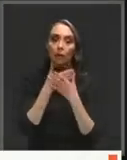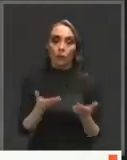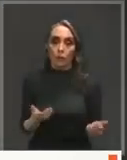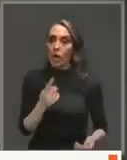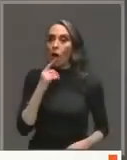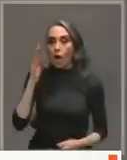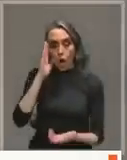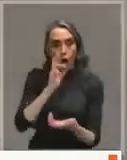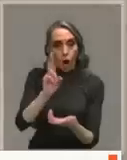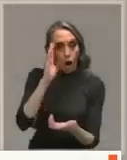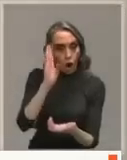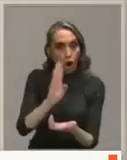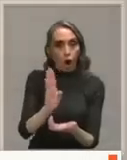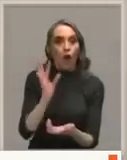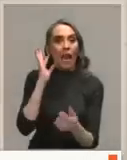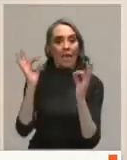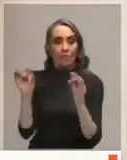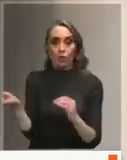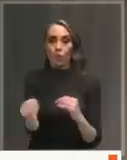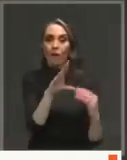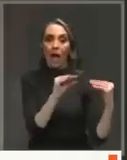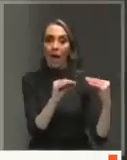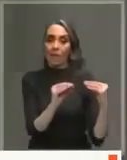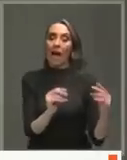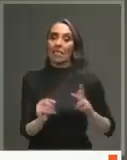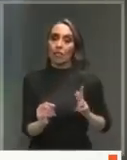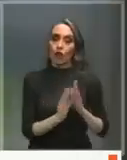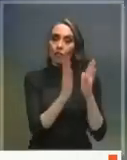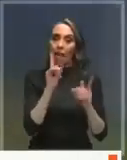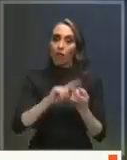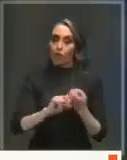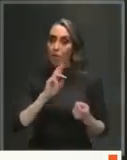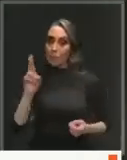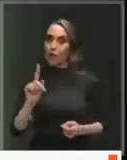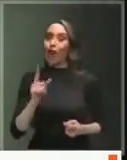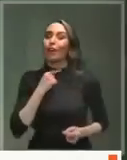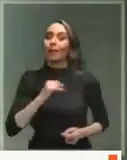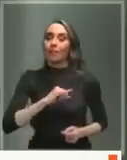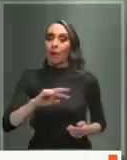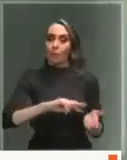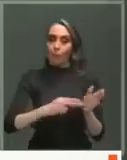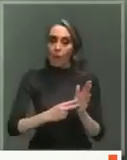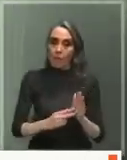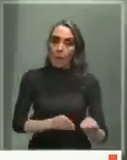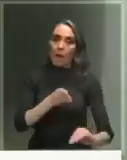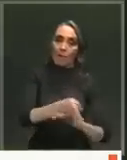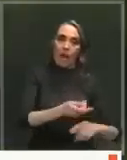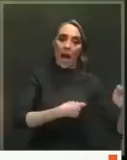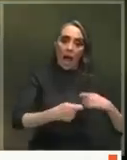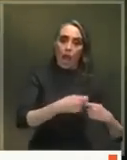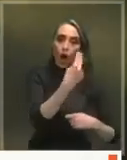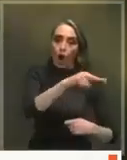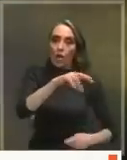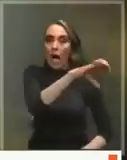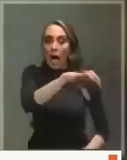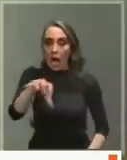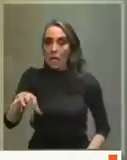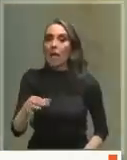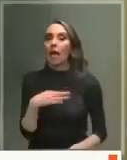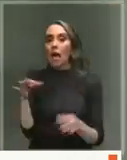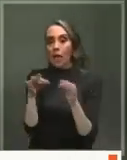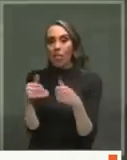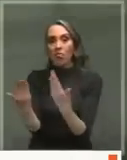Hola, buenas tardes, doña. Hable con don Santos. No queremos seguir teniendo problemas con él ni yendo a sus locales de ustedes. Le voy a dar